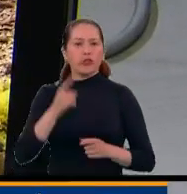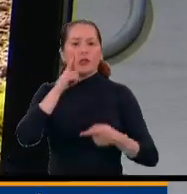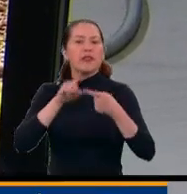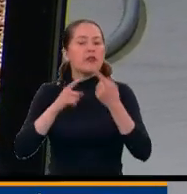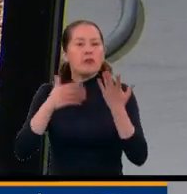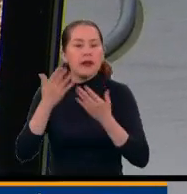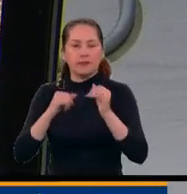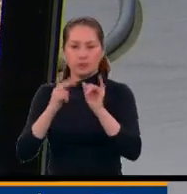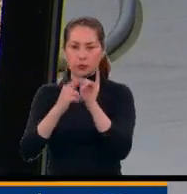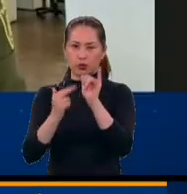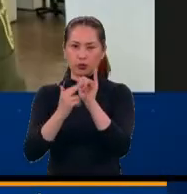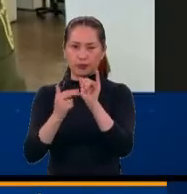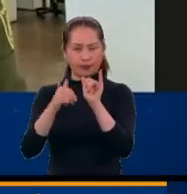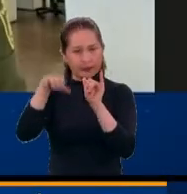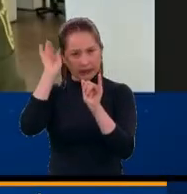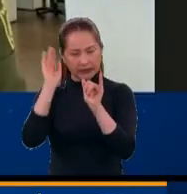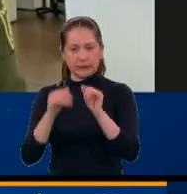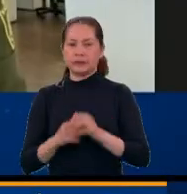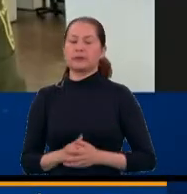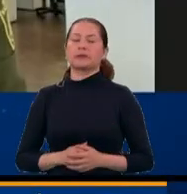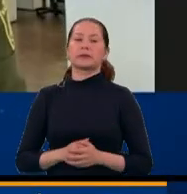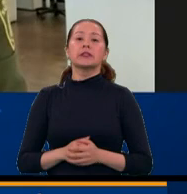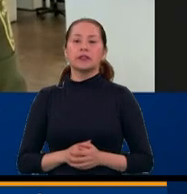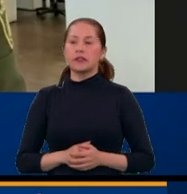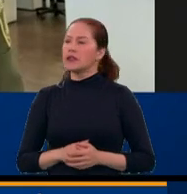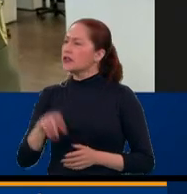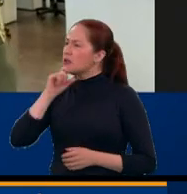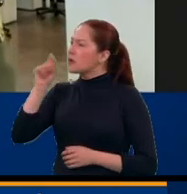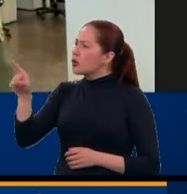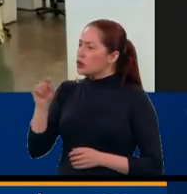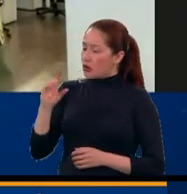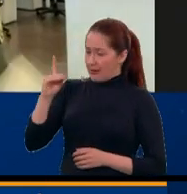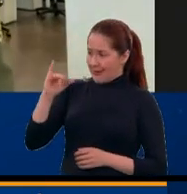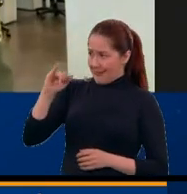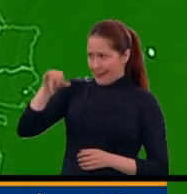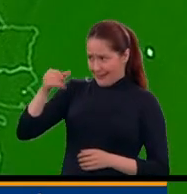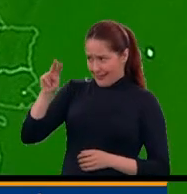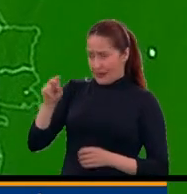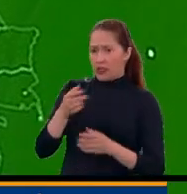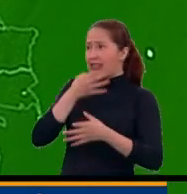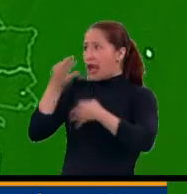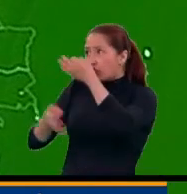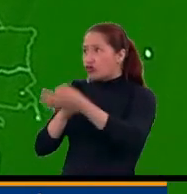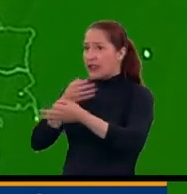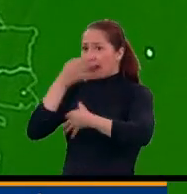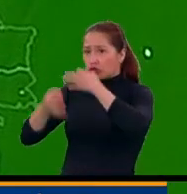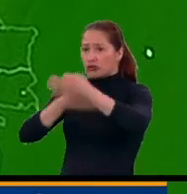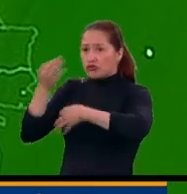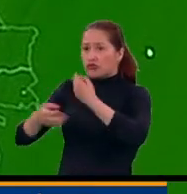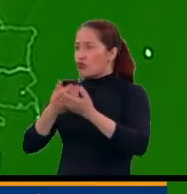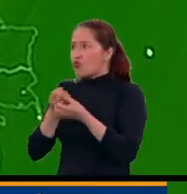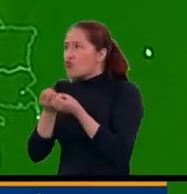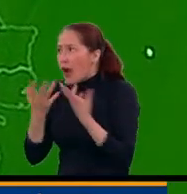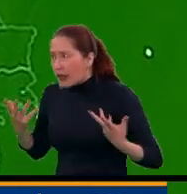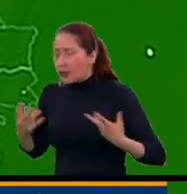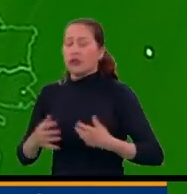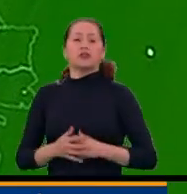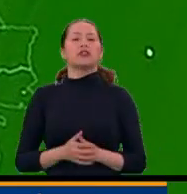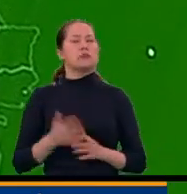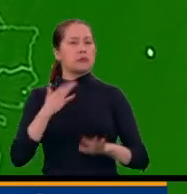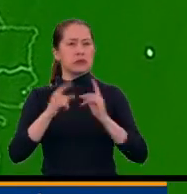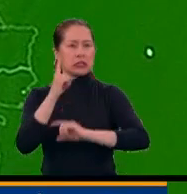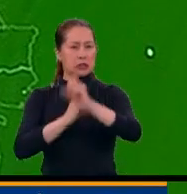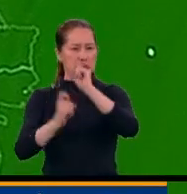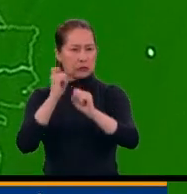de YouTube. ¿Cuántas denuncias ha recibido la DIJÍN de la policía aquí en nuestro país? El año anterior tuvimos un registro de más